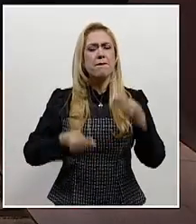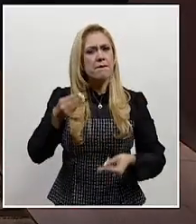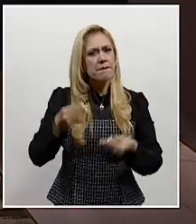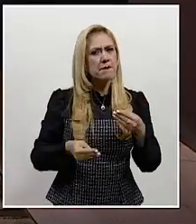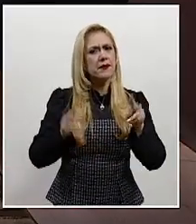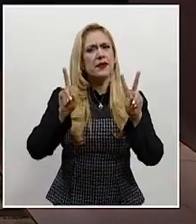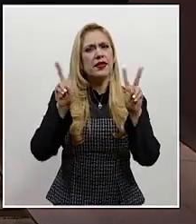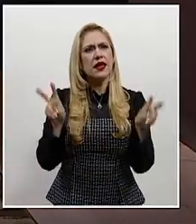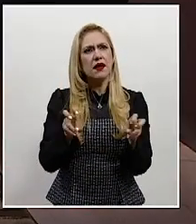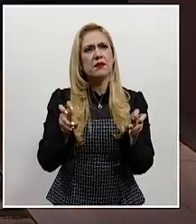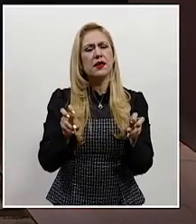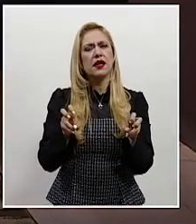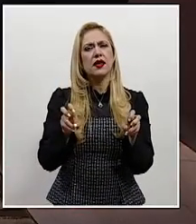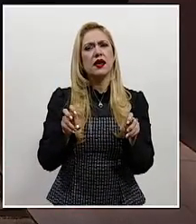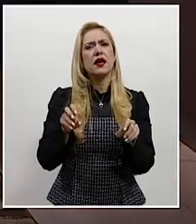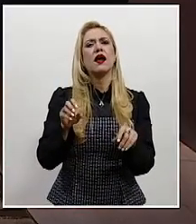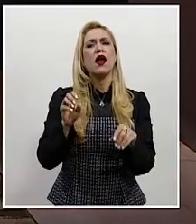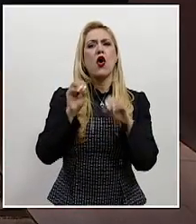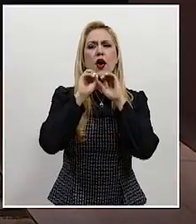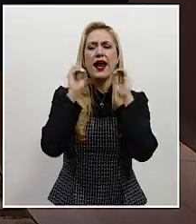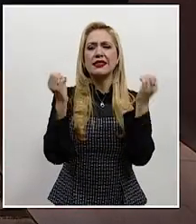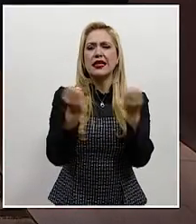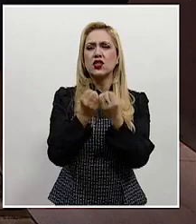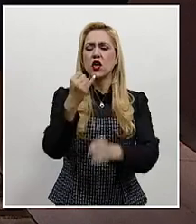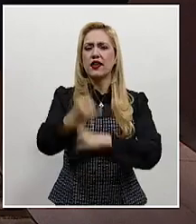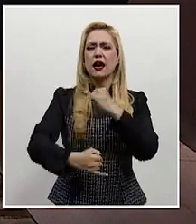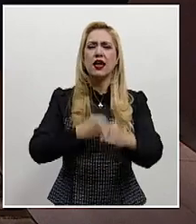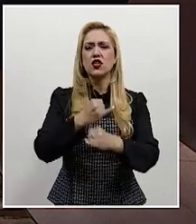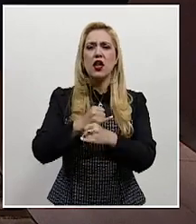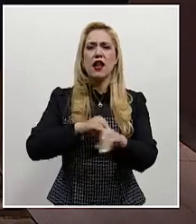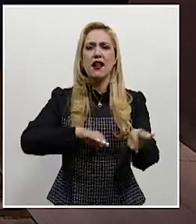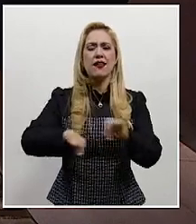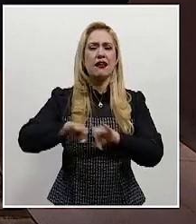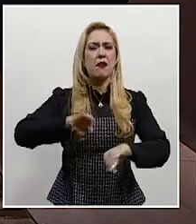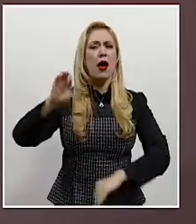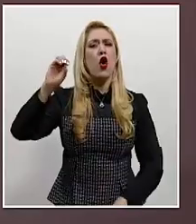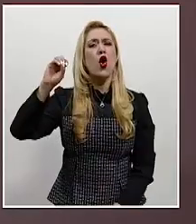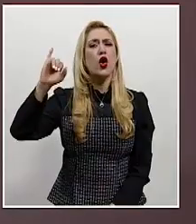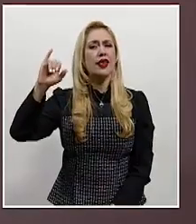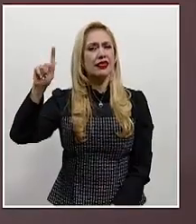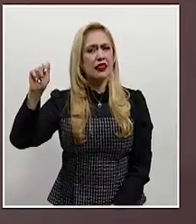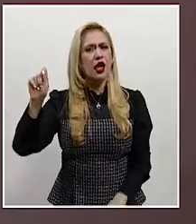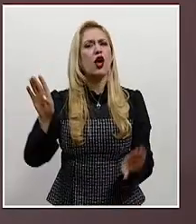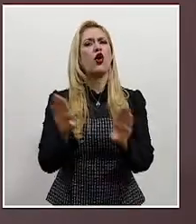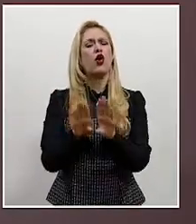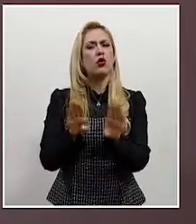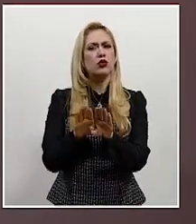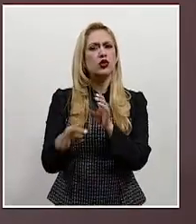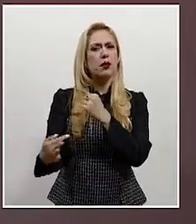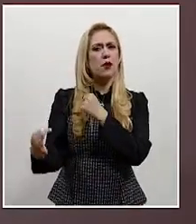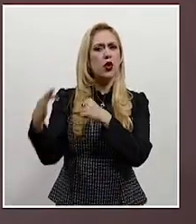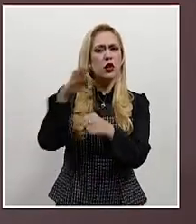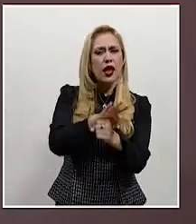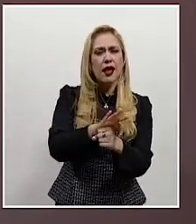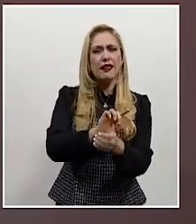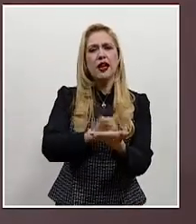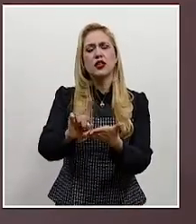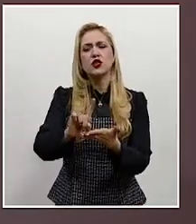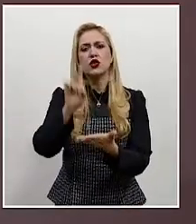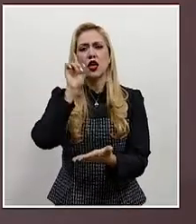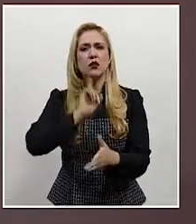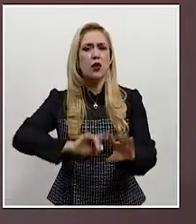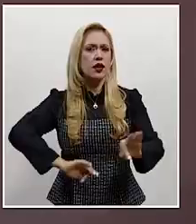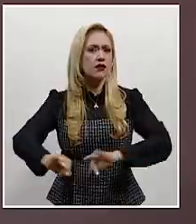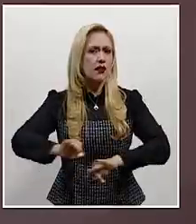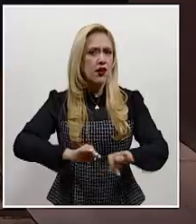tema de la Organización Internacional del Trabajo, ¿cómo influye o cómo se están protegiendo los derechos de las mujeres